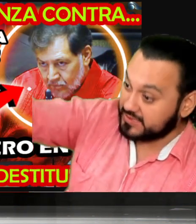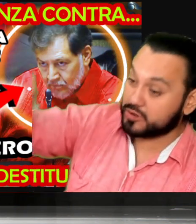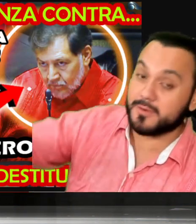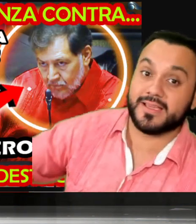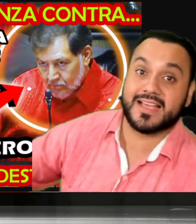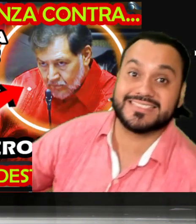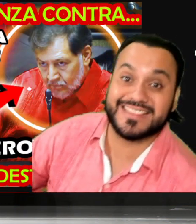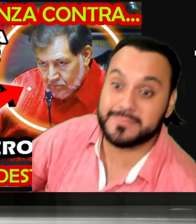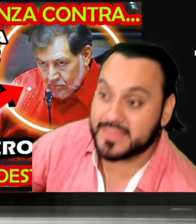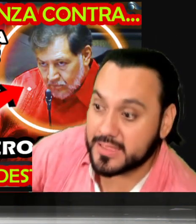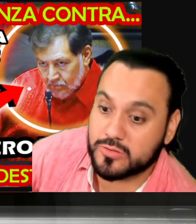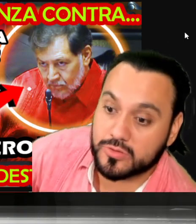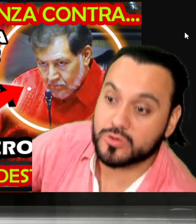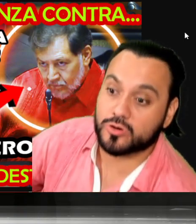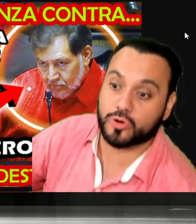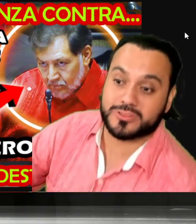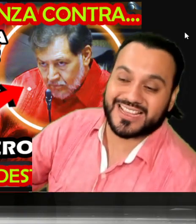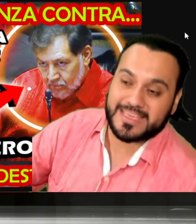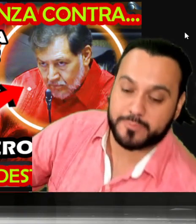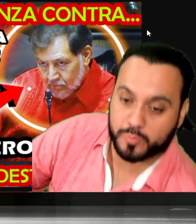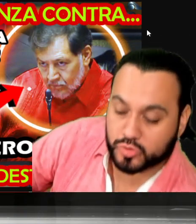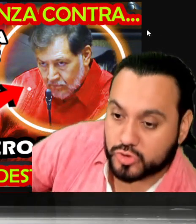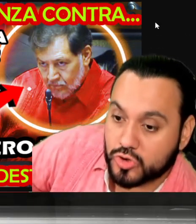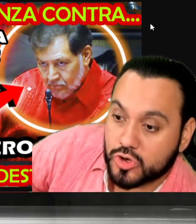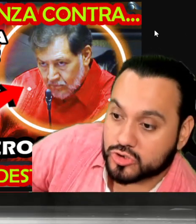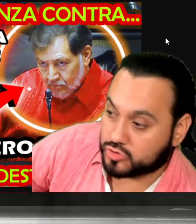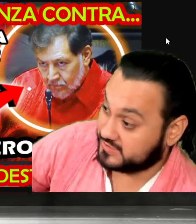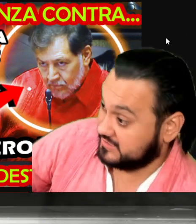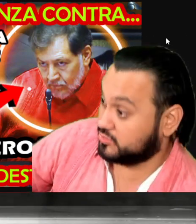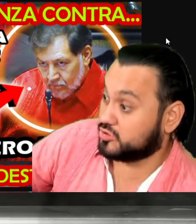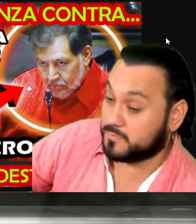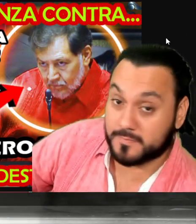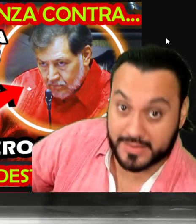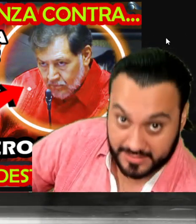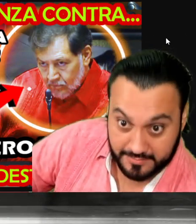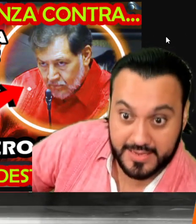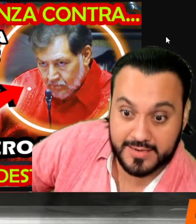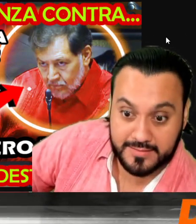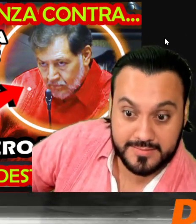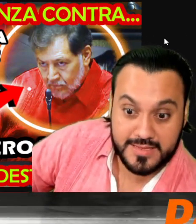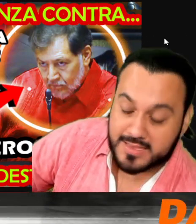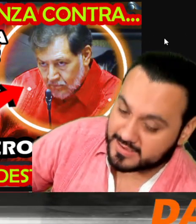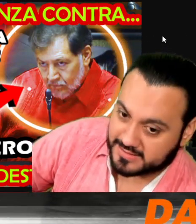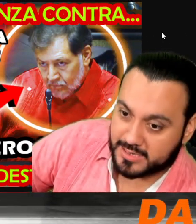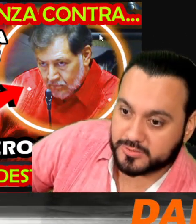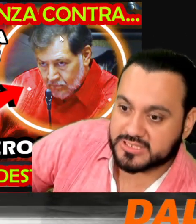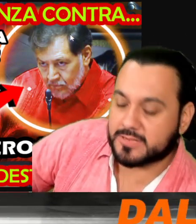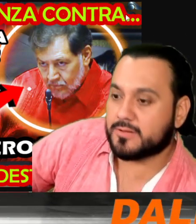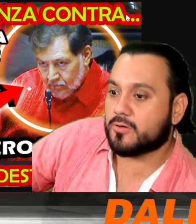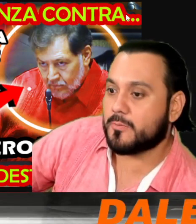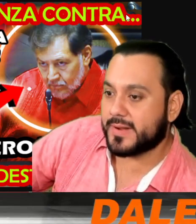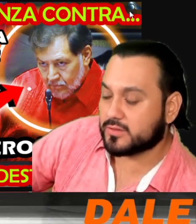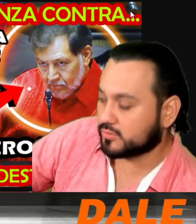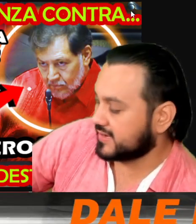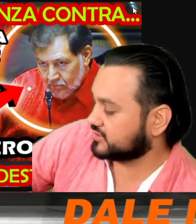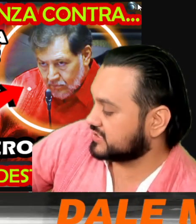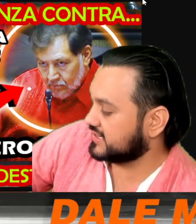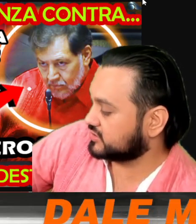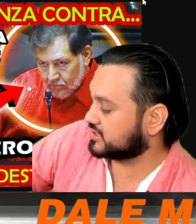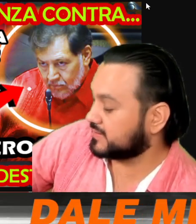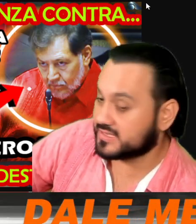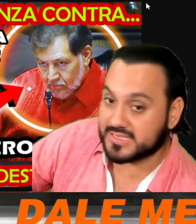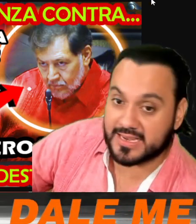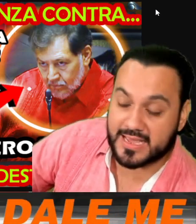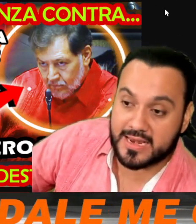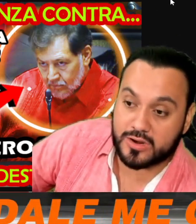y toma venganza de inmediato contra Quién propuso su destitución Para que vean eh Dale me gusta este vídeo comparte en tus redes